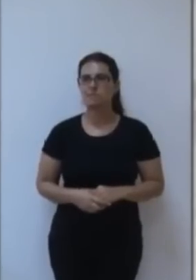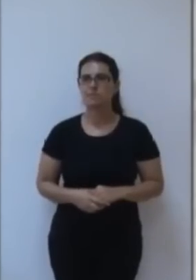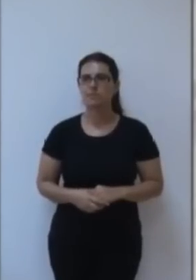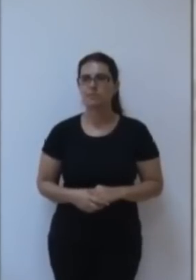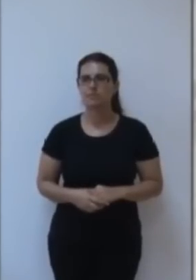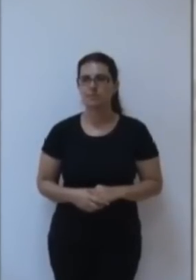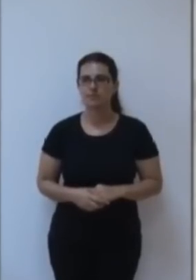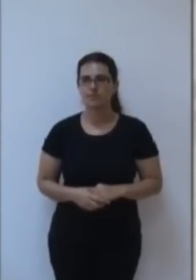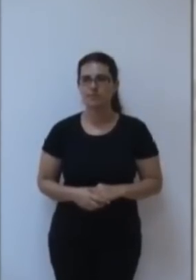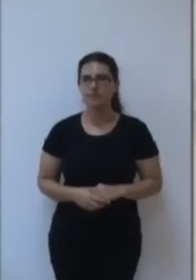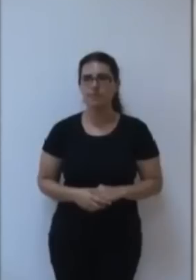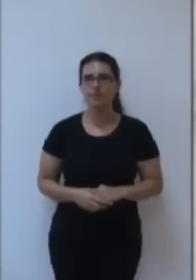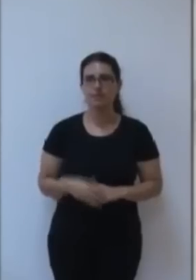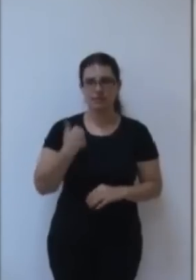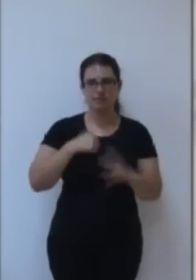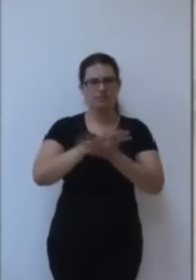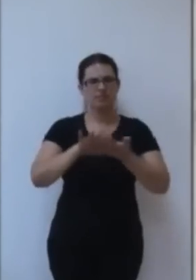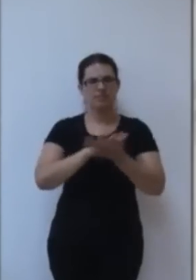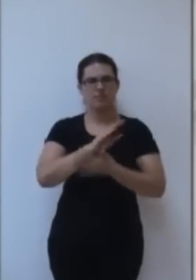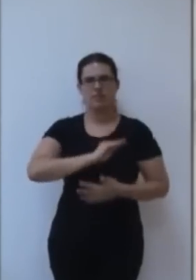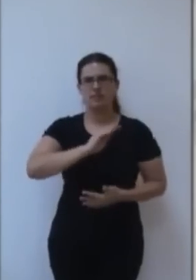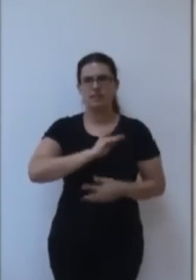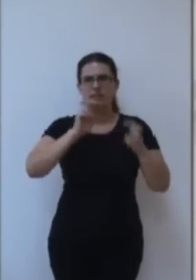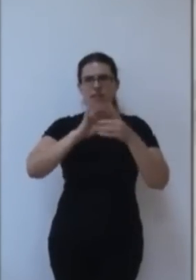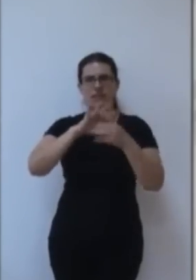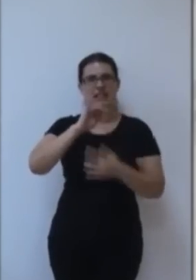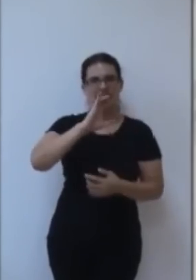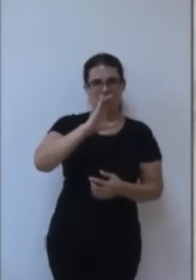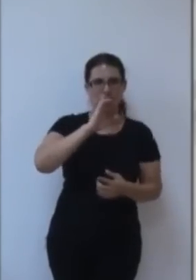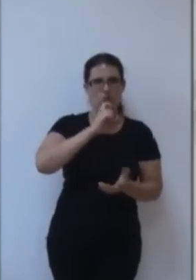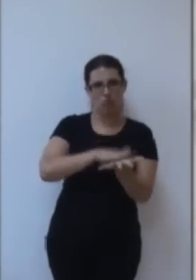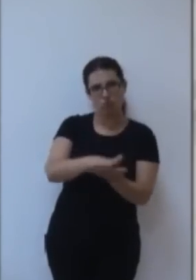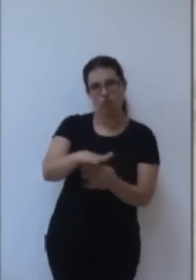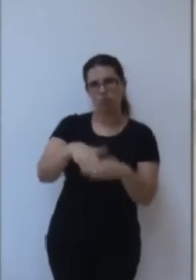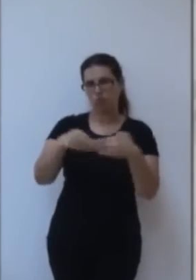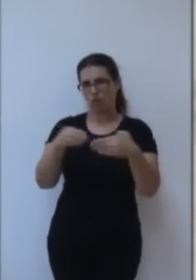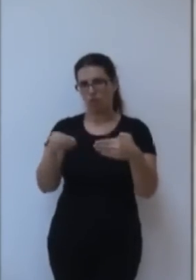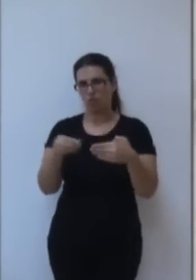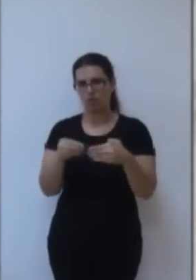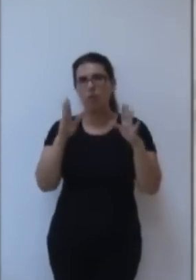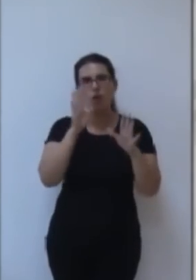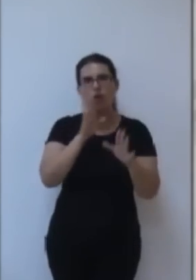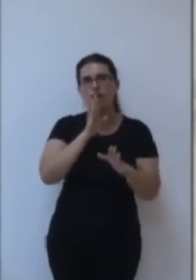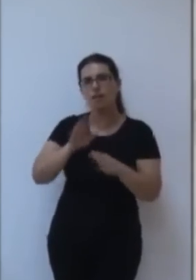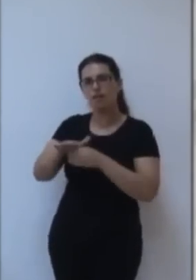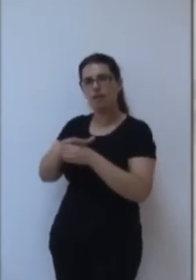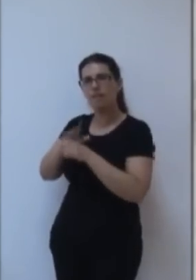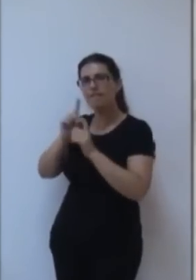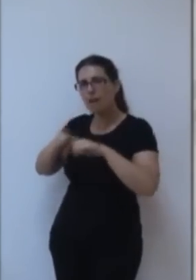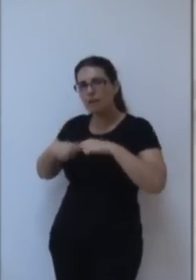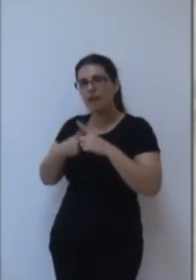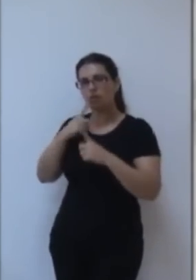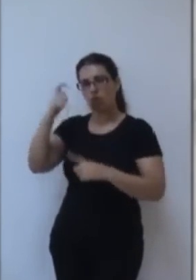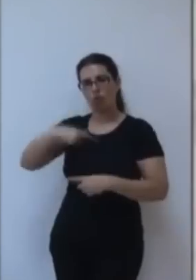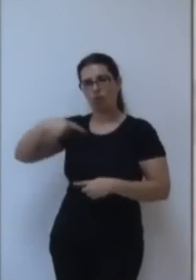hemos hablado un poco bastante ya del tema TIC en las personas, en los usuarios, pero y en el ámbito de los cuidadores, en el ámbito de las familias,